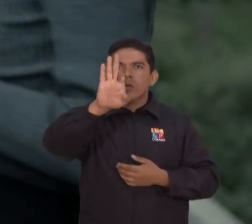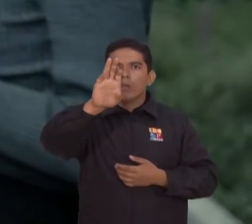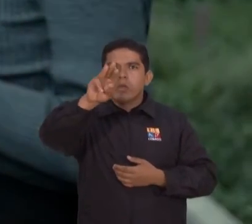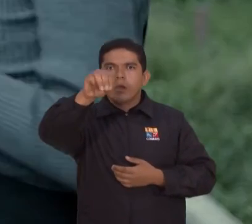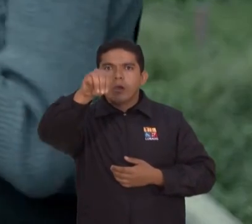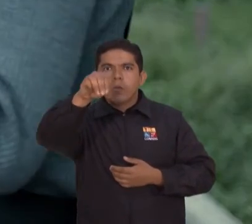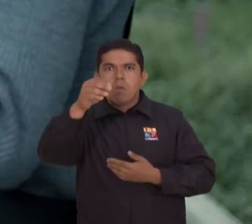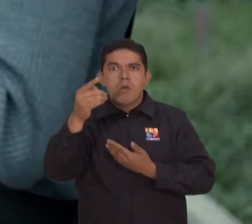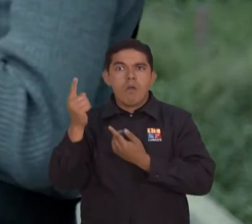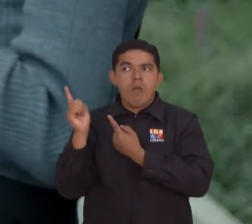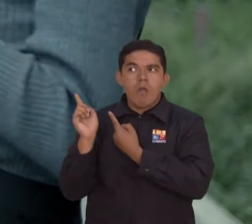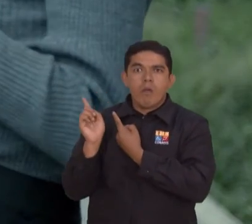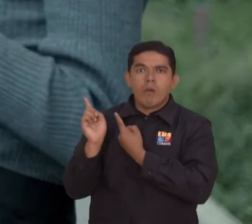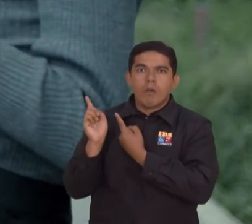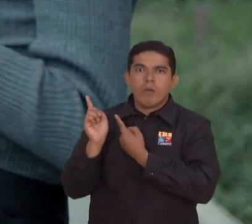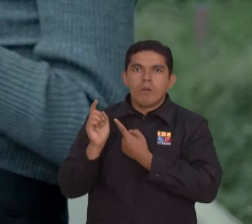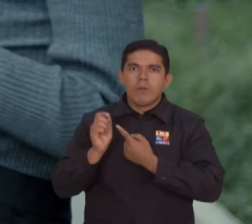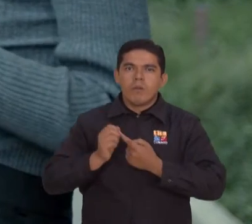O.T.M.